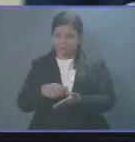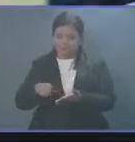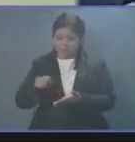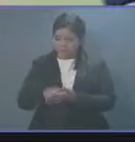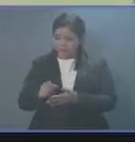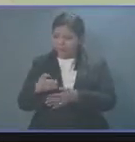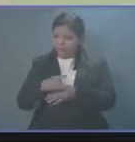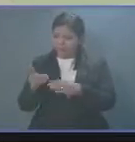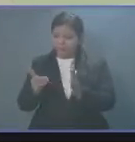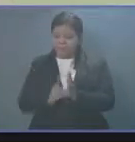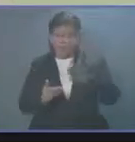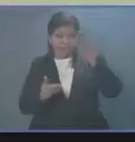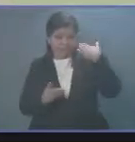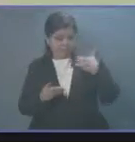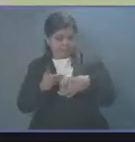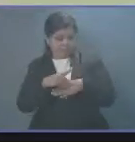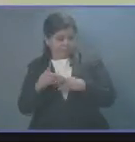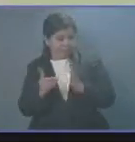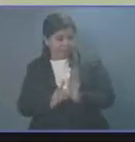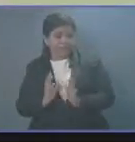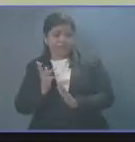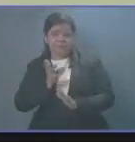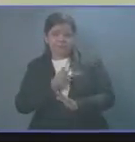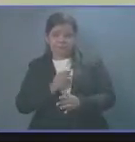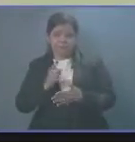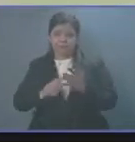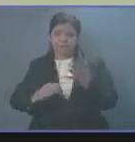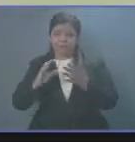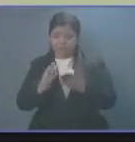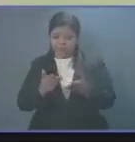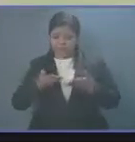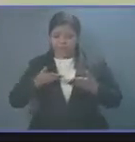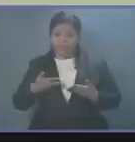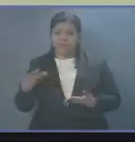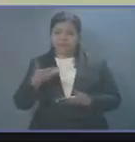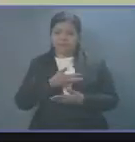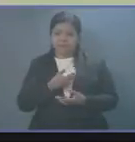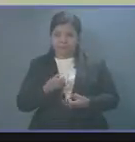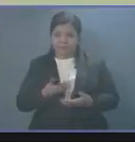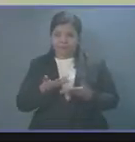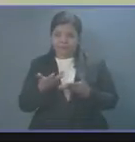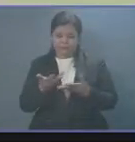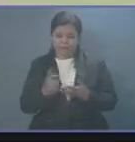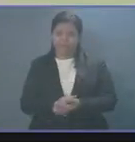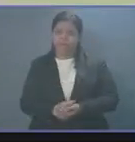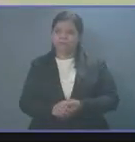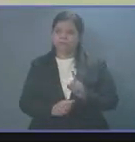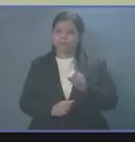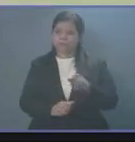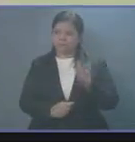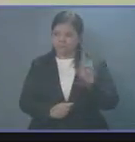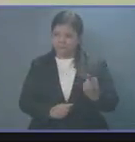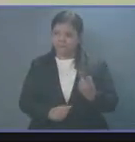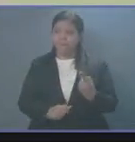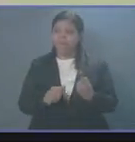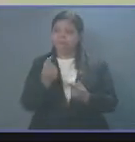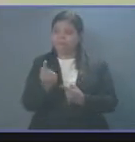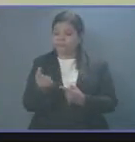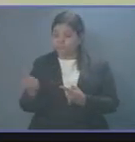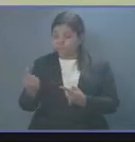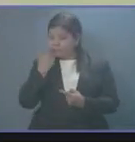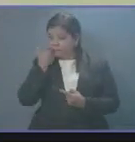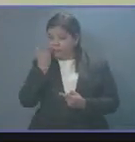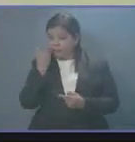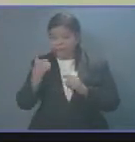calidad de diputados y diputadas y en uso de nuestras facultades constitucionales, a este pleno legislativo exponemos: 1. Que la población joven es la